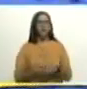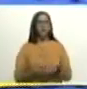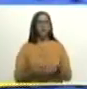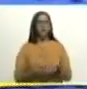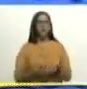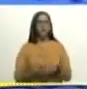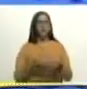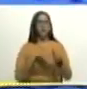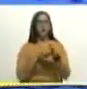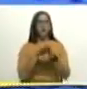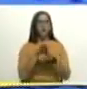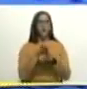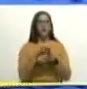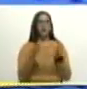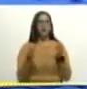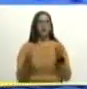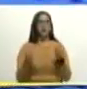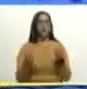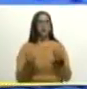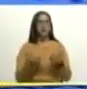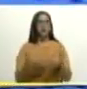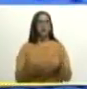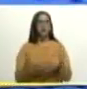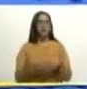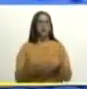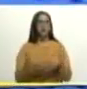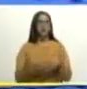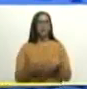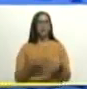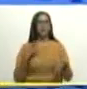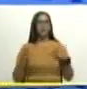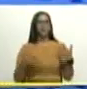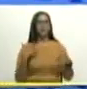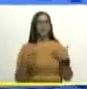Vamos avanzando en muchos sentidos.